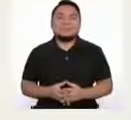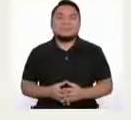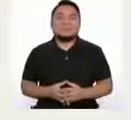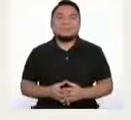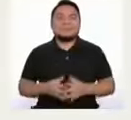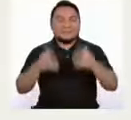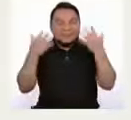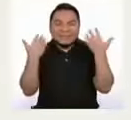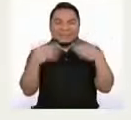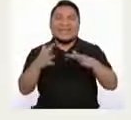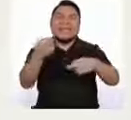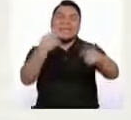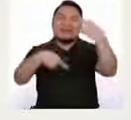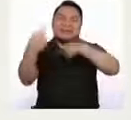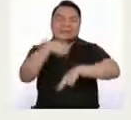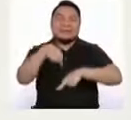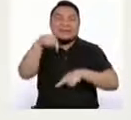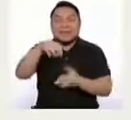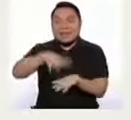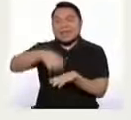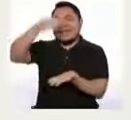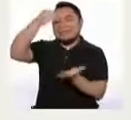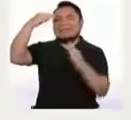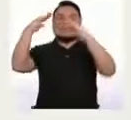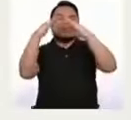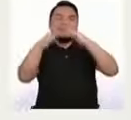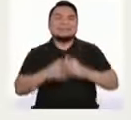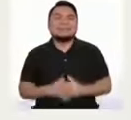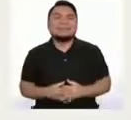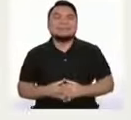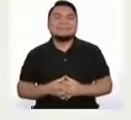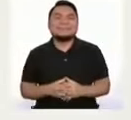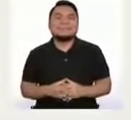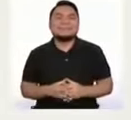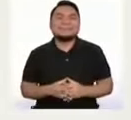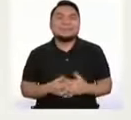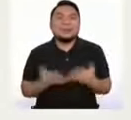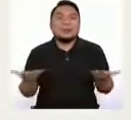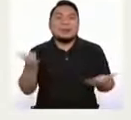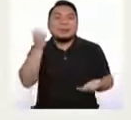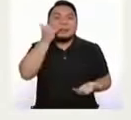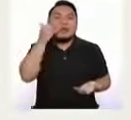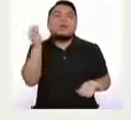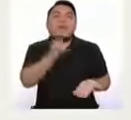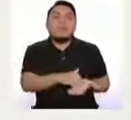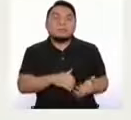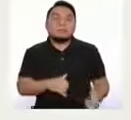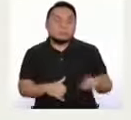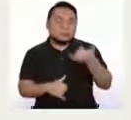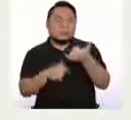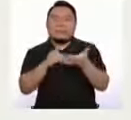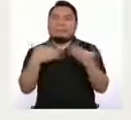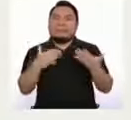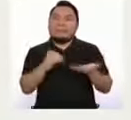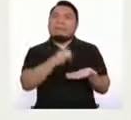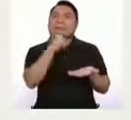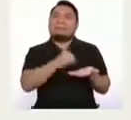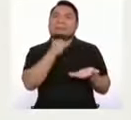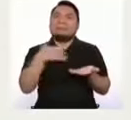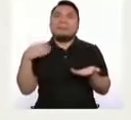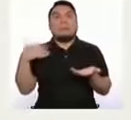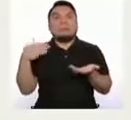Ya estamos de vuelta con Aprendo en Casa. Mi celular de nuevo. Hoy estoy de lo más